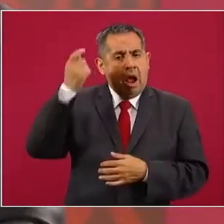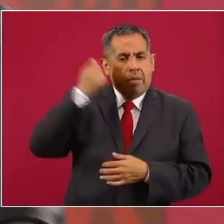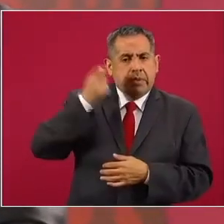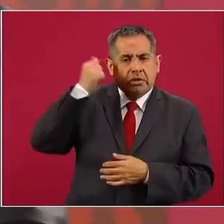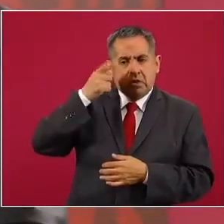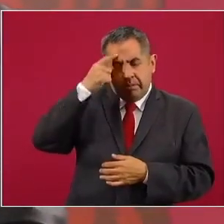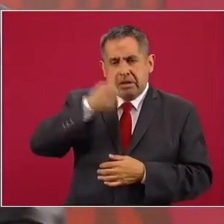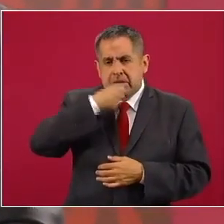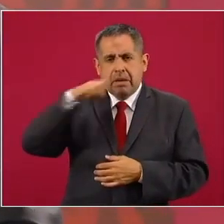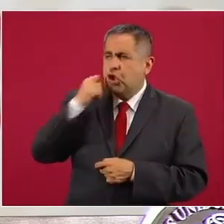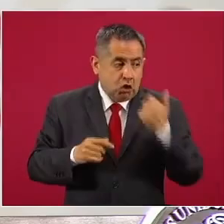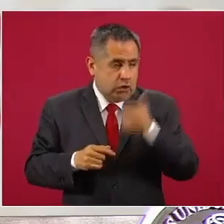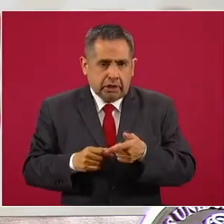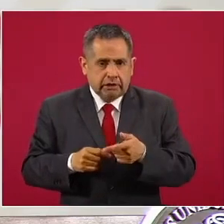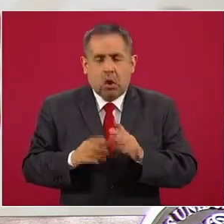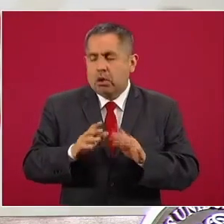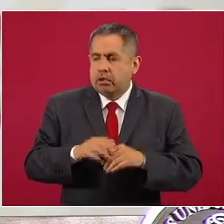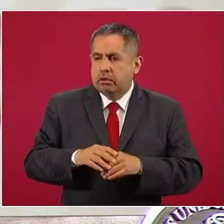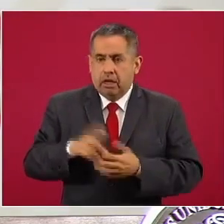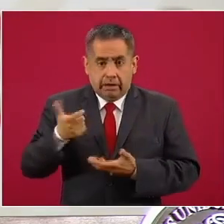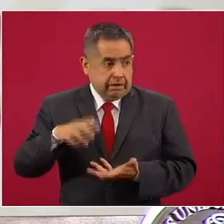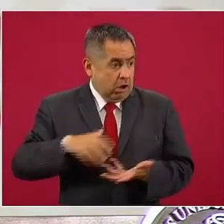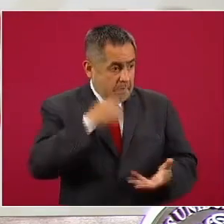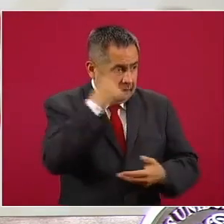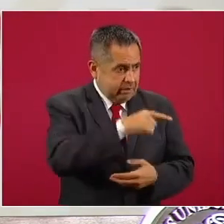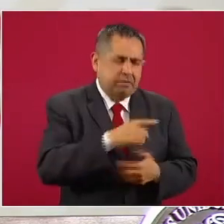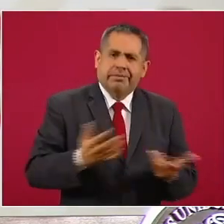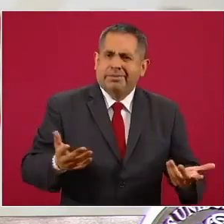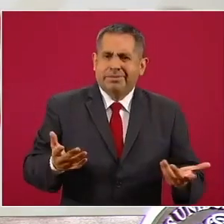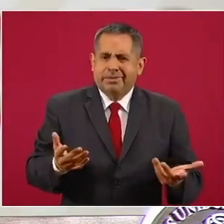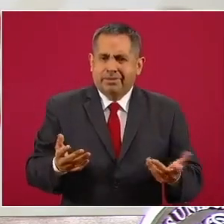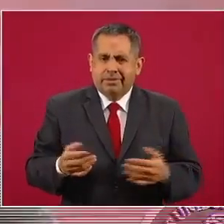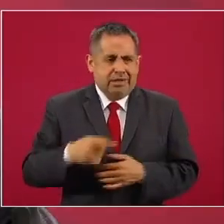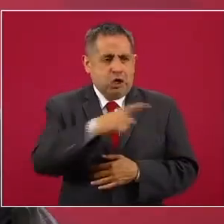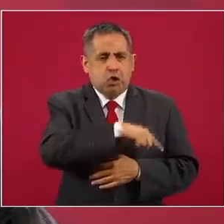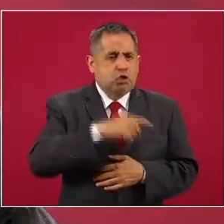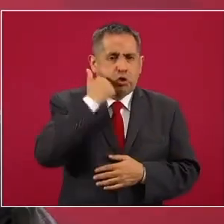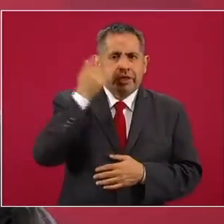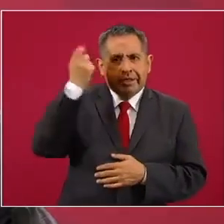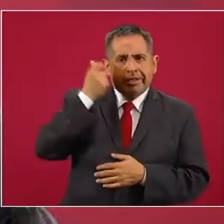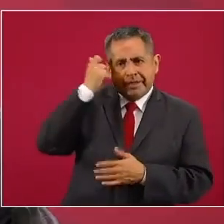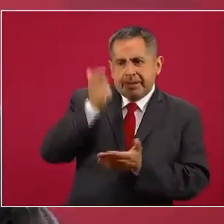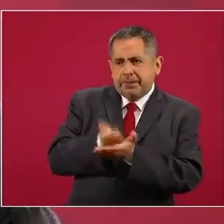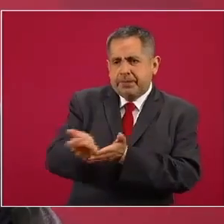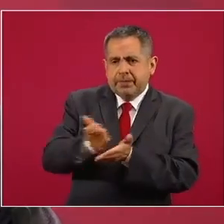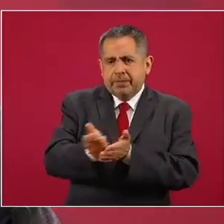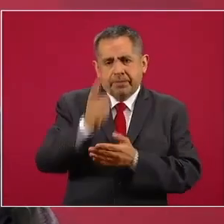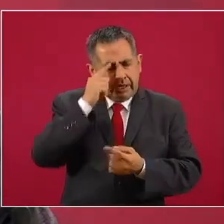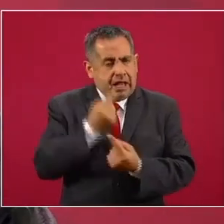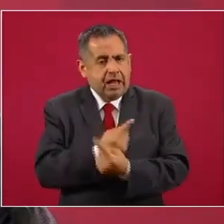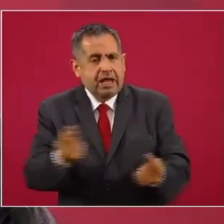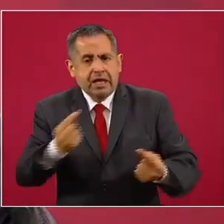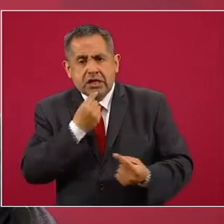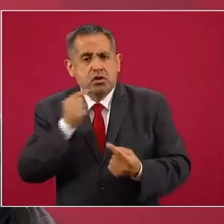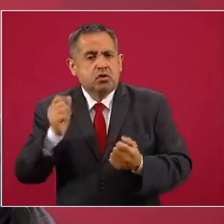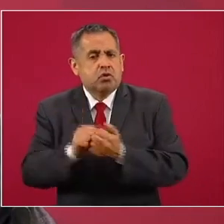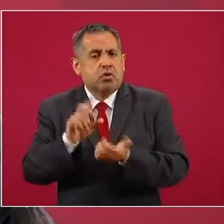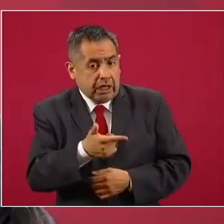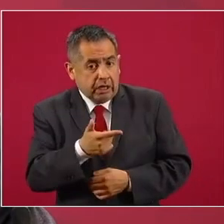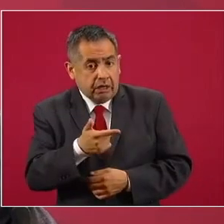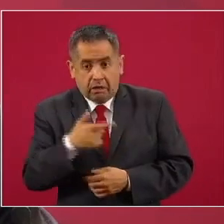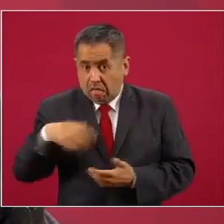a los adultos mayores, que votaron en contra de entregar pensiones a niñas y a niños con